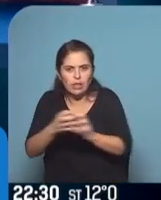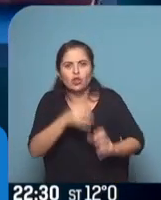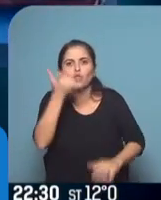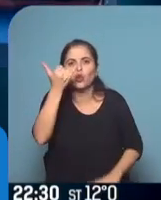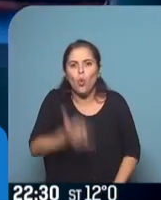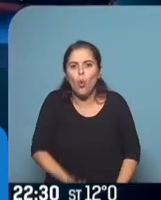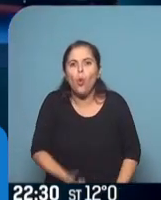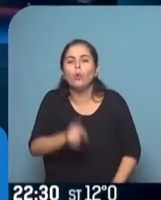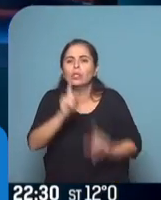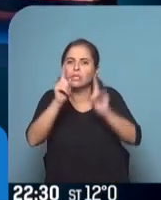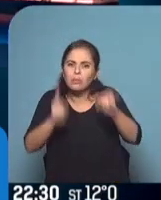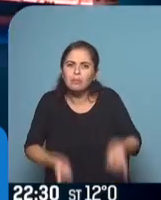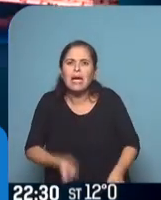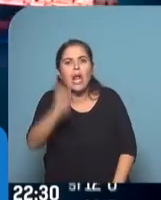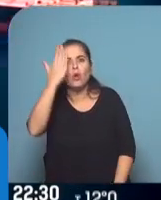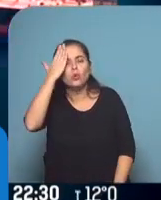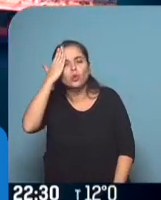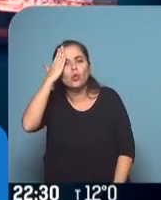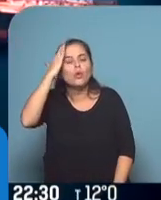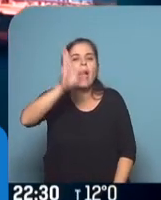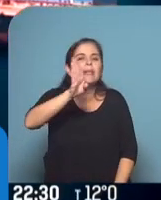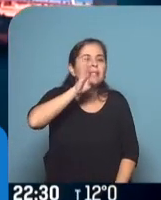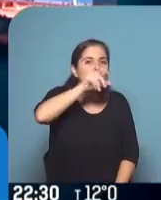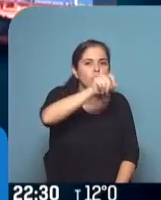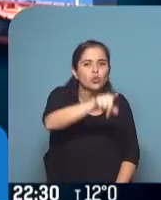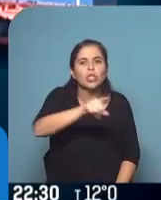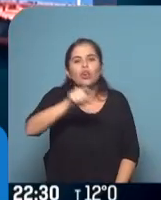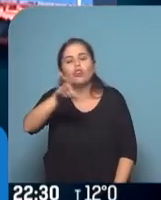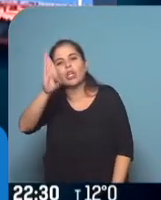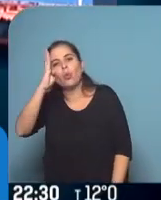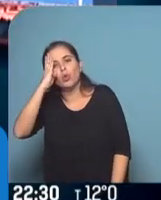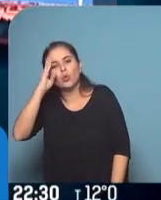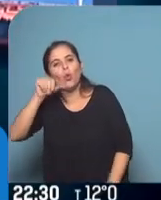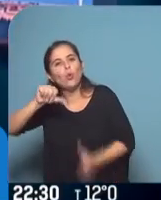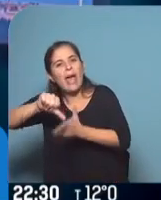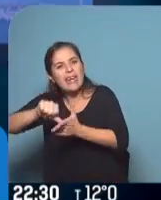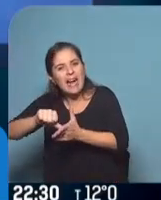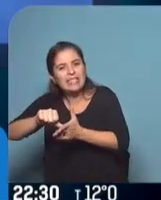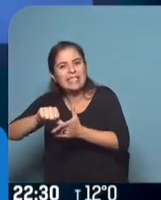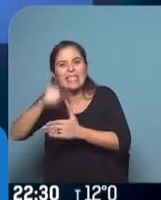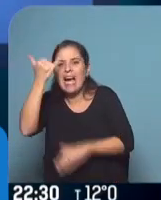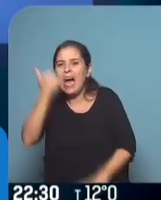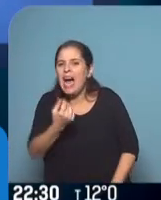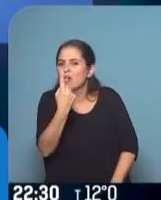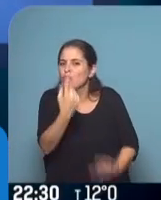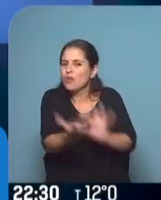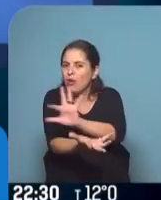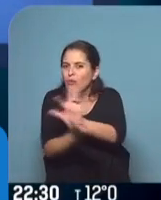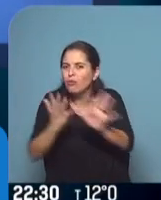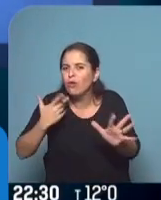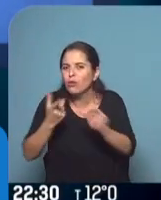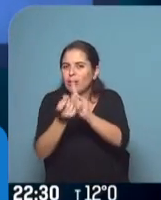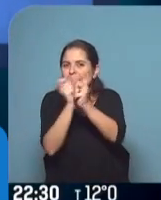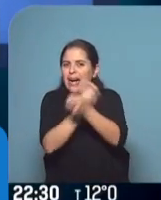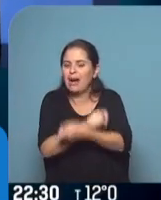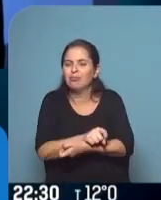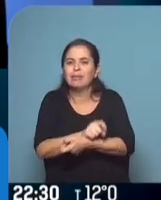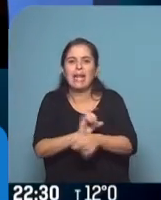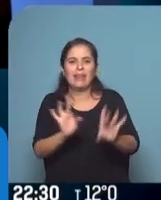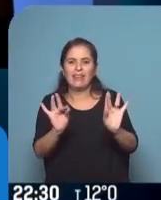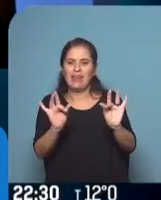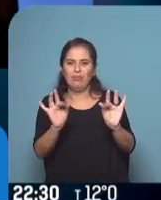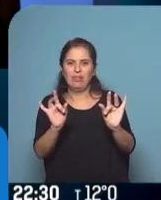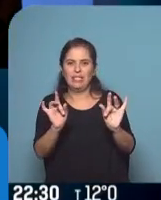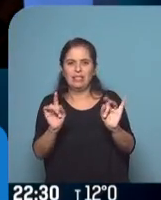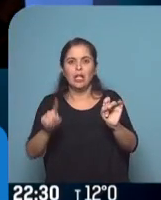norteamericana como en la cultura política iraní, hay una retórica de oposición que es muy difícil desarmar. Hoy para ningún político